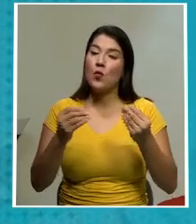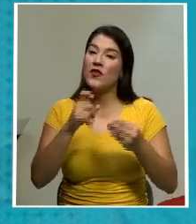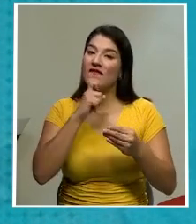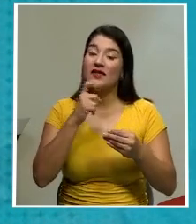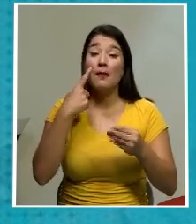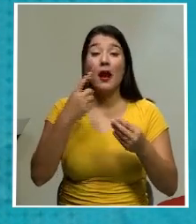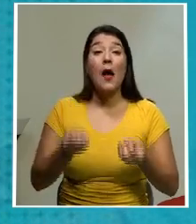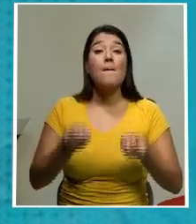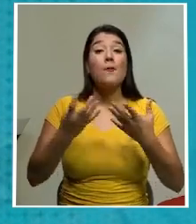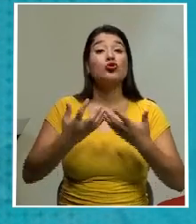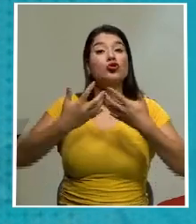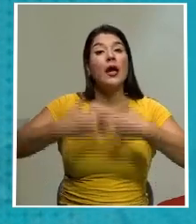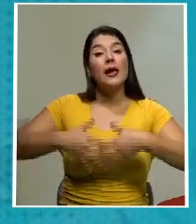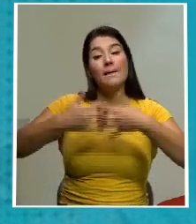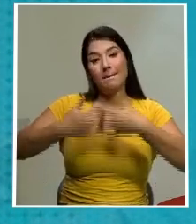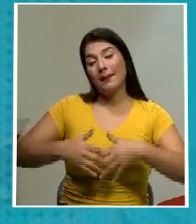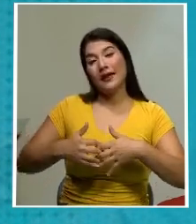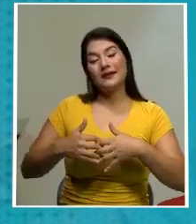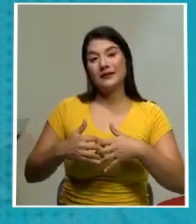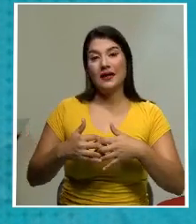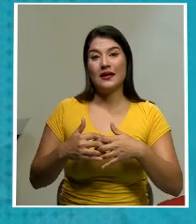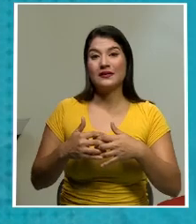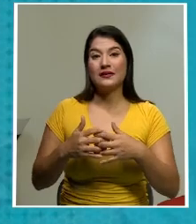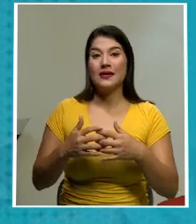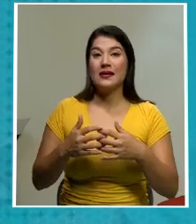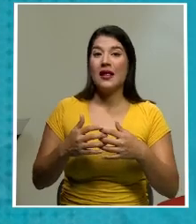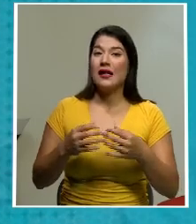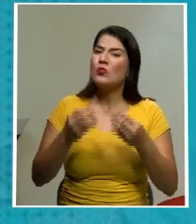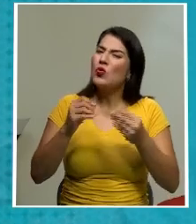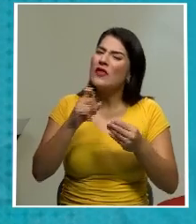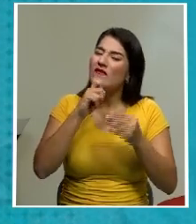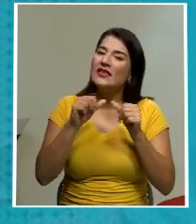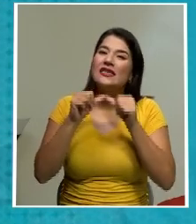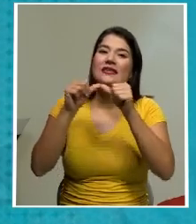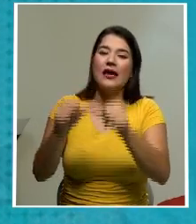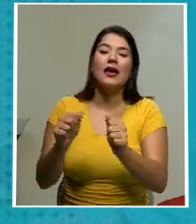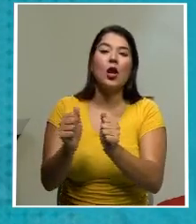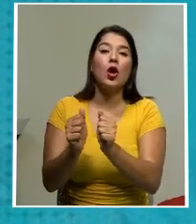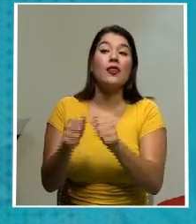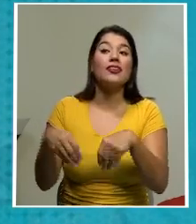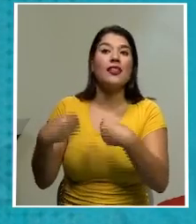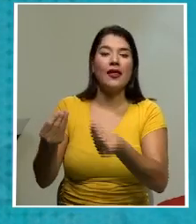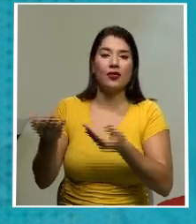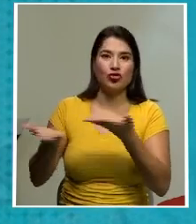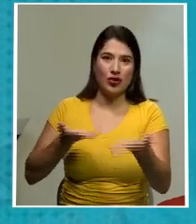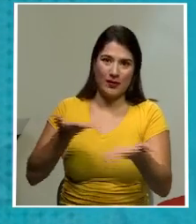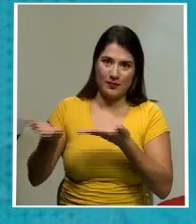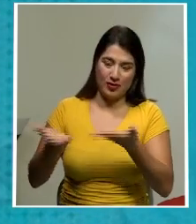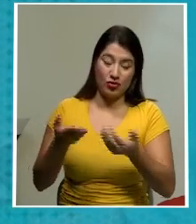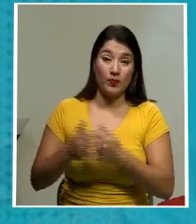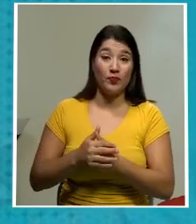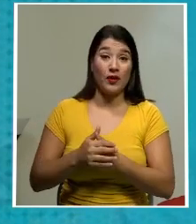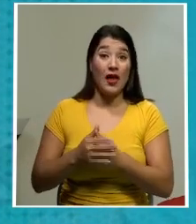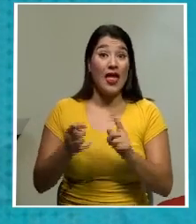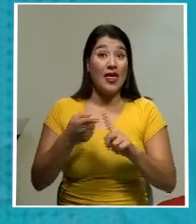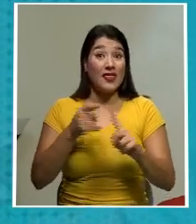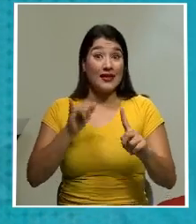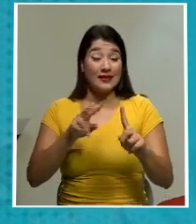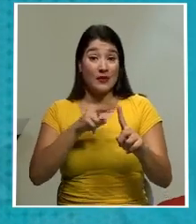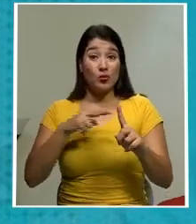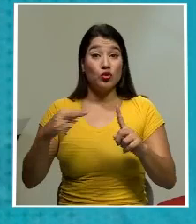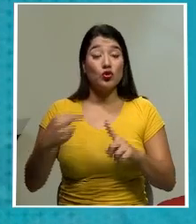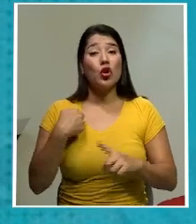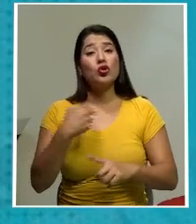empresas que van a ver frustradas las posibilidades de continuar en su operación de servicio. En este sentido, hacemos un llamado